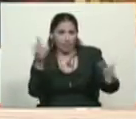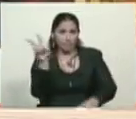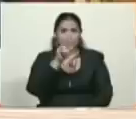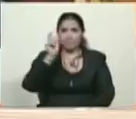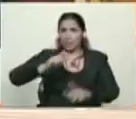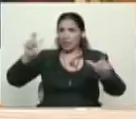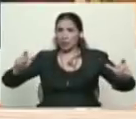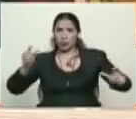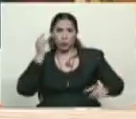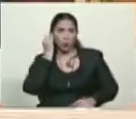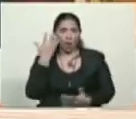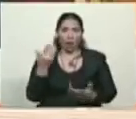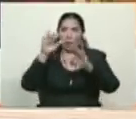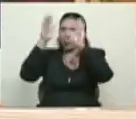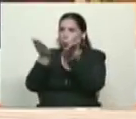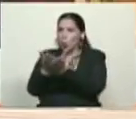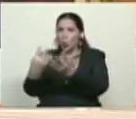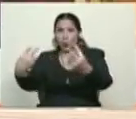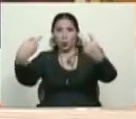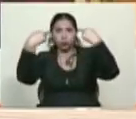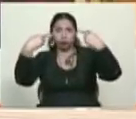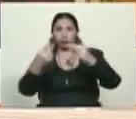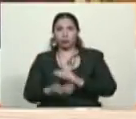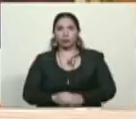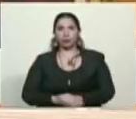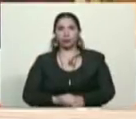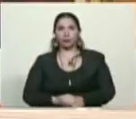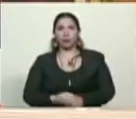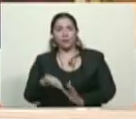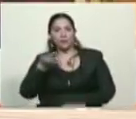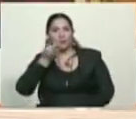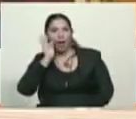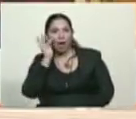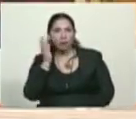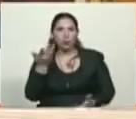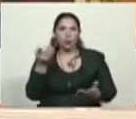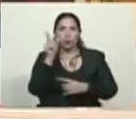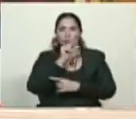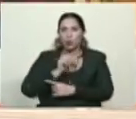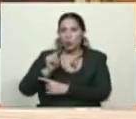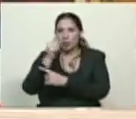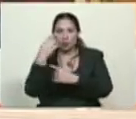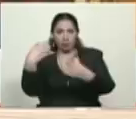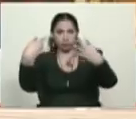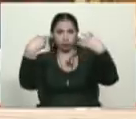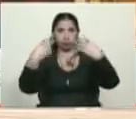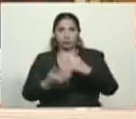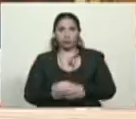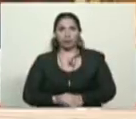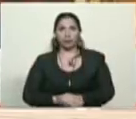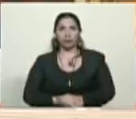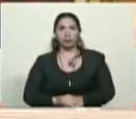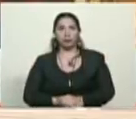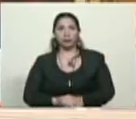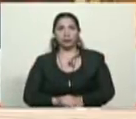para las personas en el mundo que nos están escuchando a través de Facebook Live, Twitter,